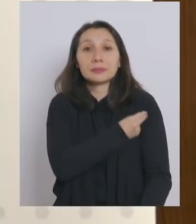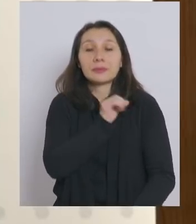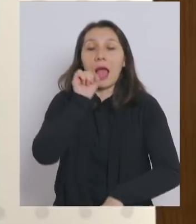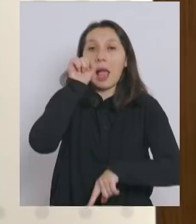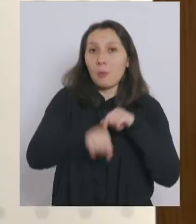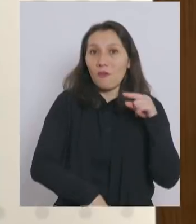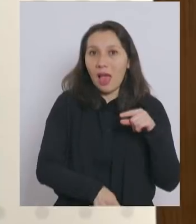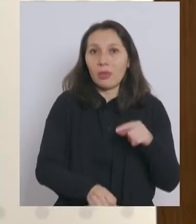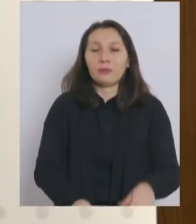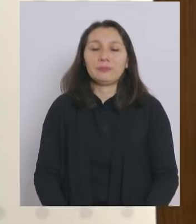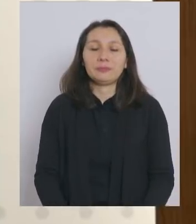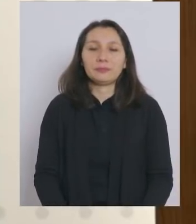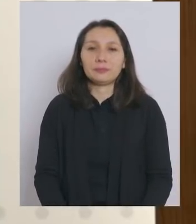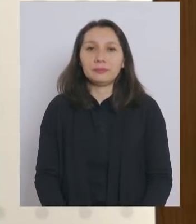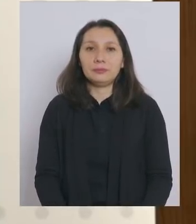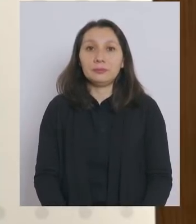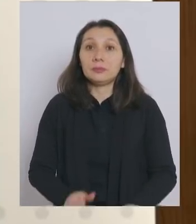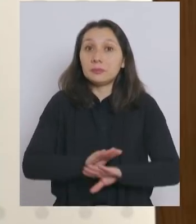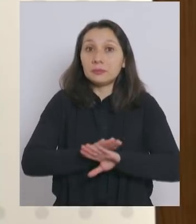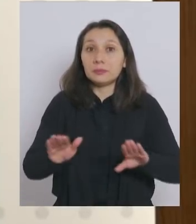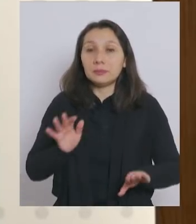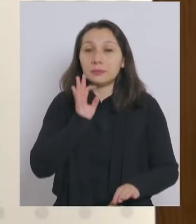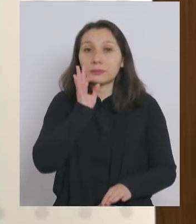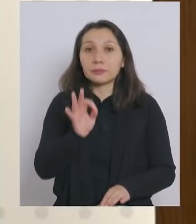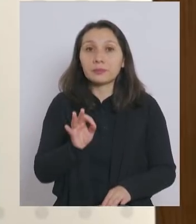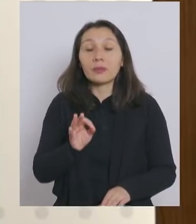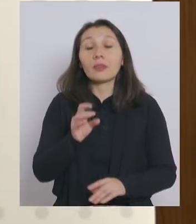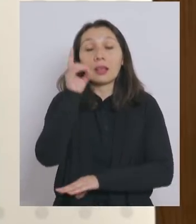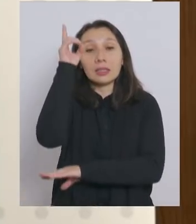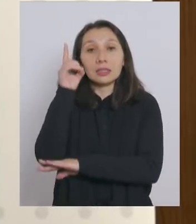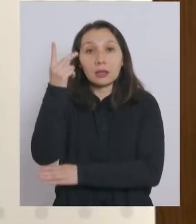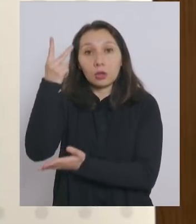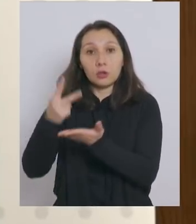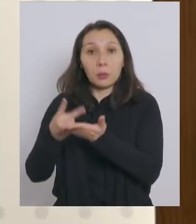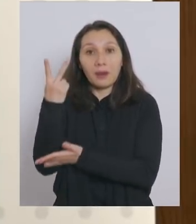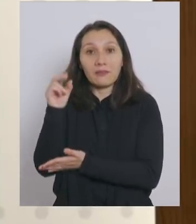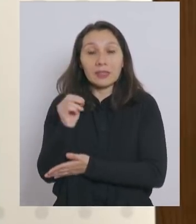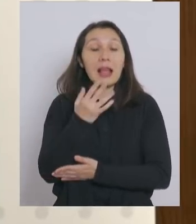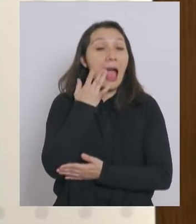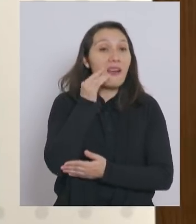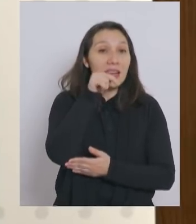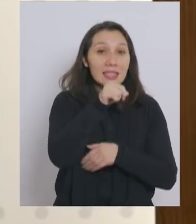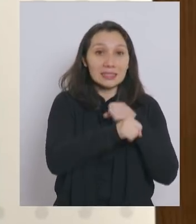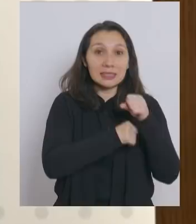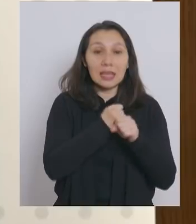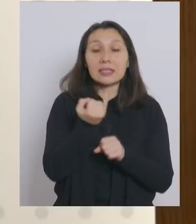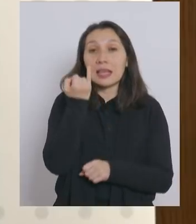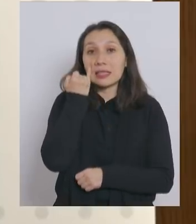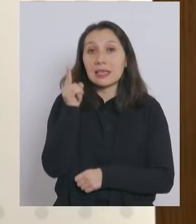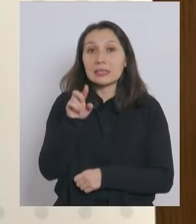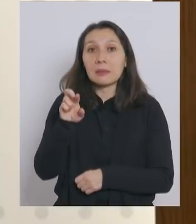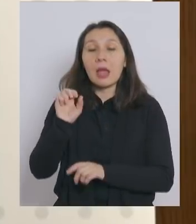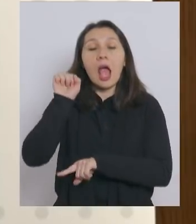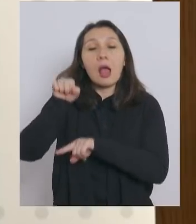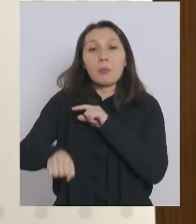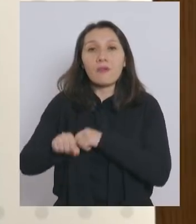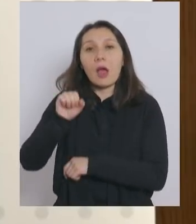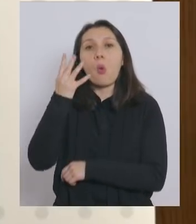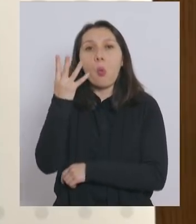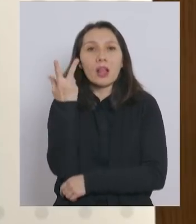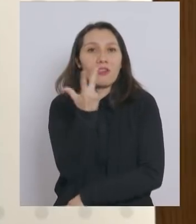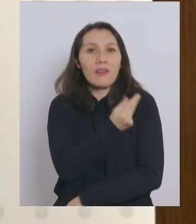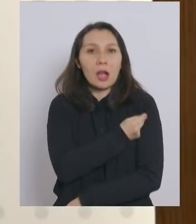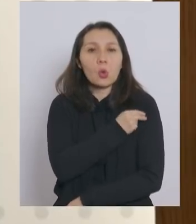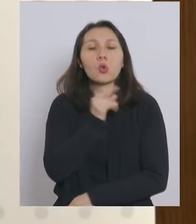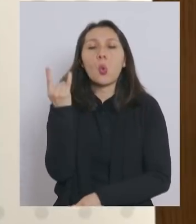autorización. Termino diciendo que entre diciembre de 2020 y abril de este año, el ICP ha autorizado 4 vacunas para el uso de emergencia en